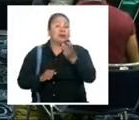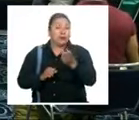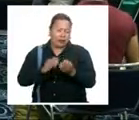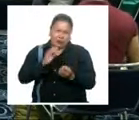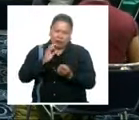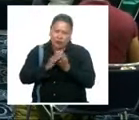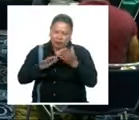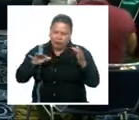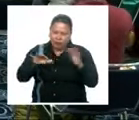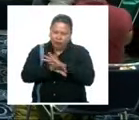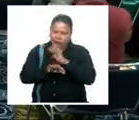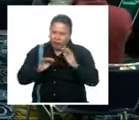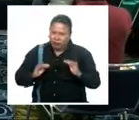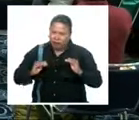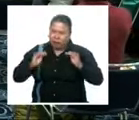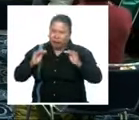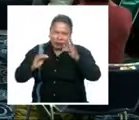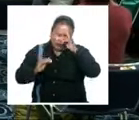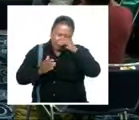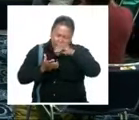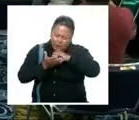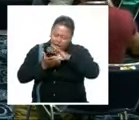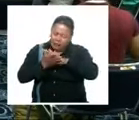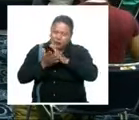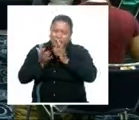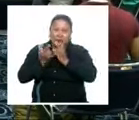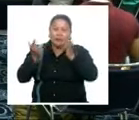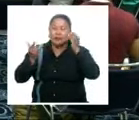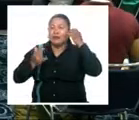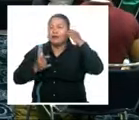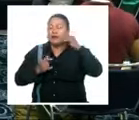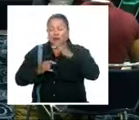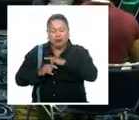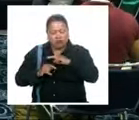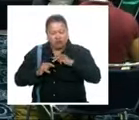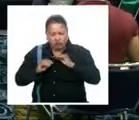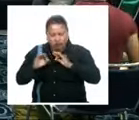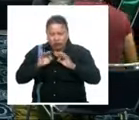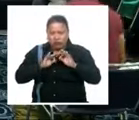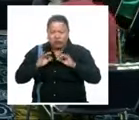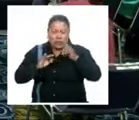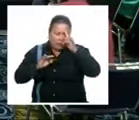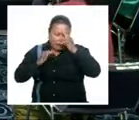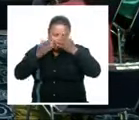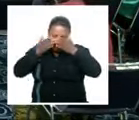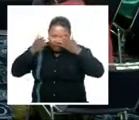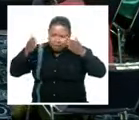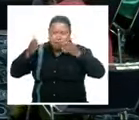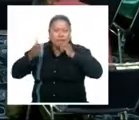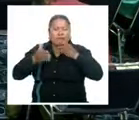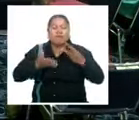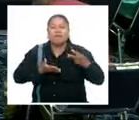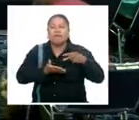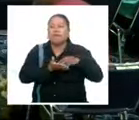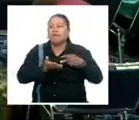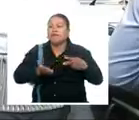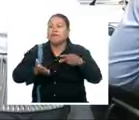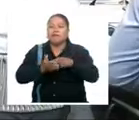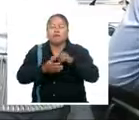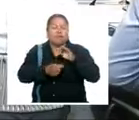etapa en la historia de Oaxaca, estamos trabajando para ampliar nuestra presencia e